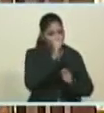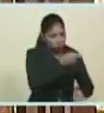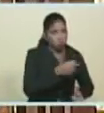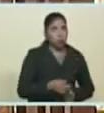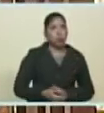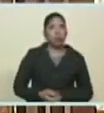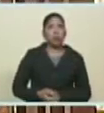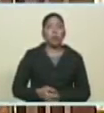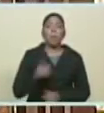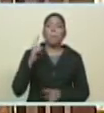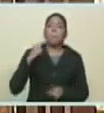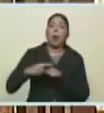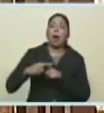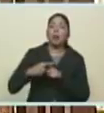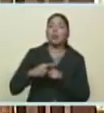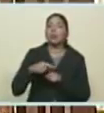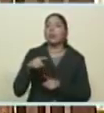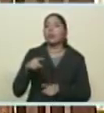Y al gobernador